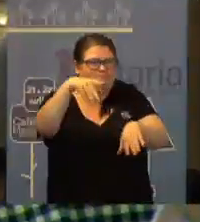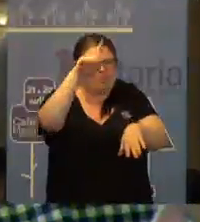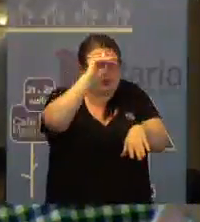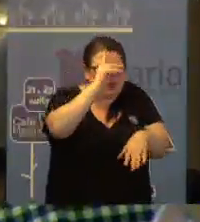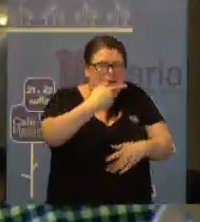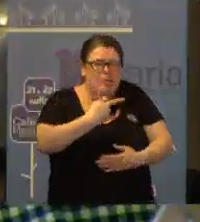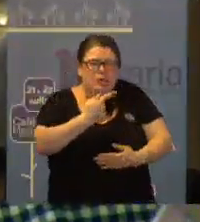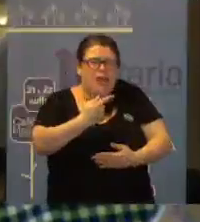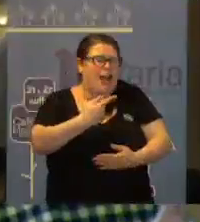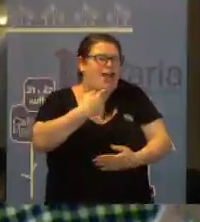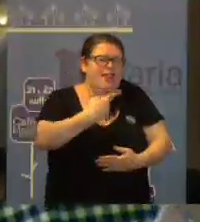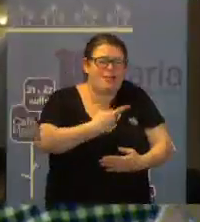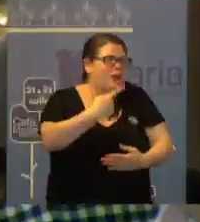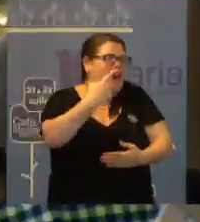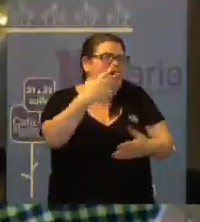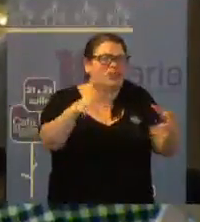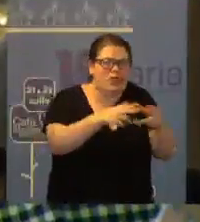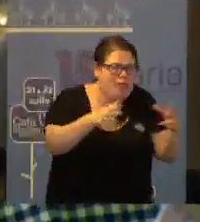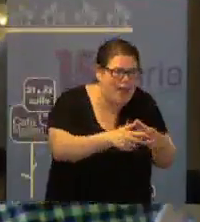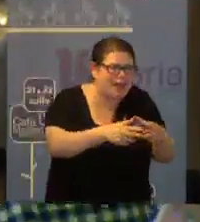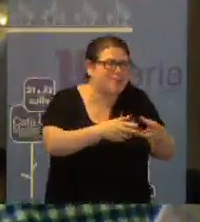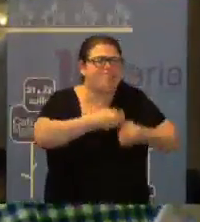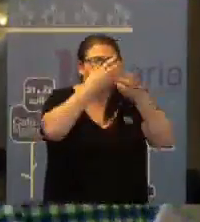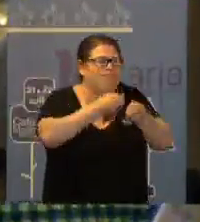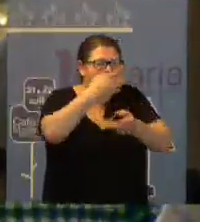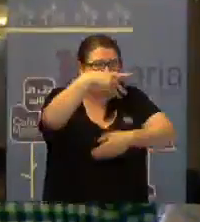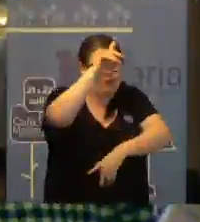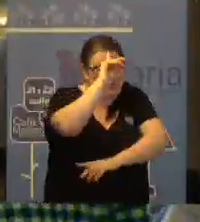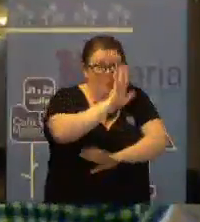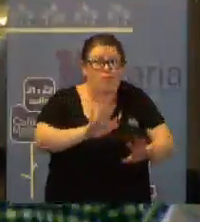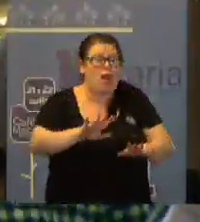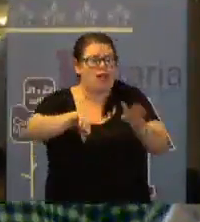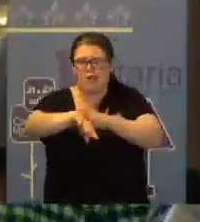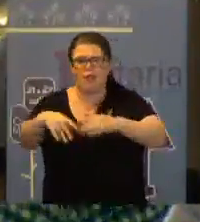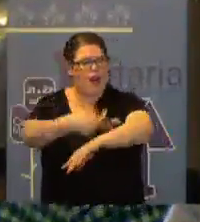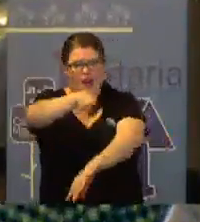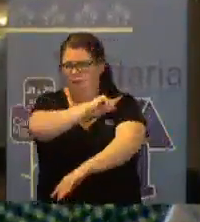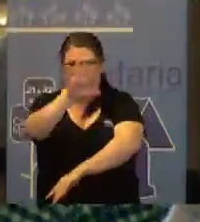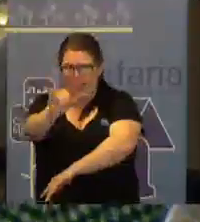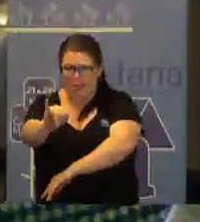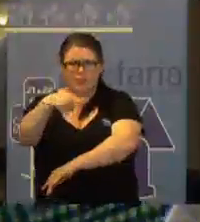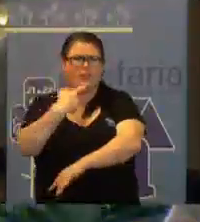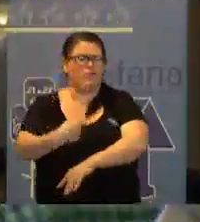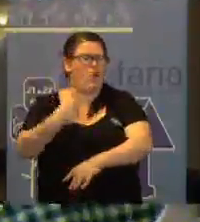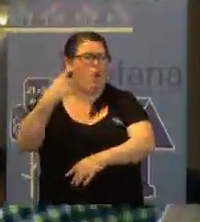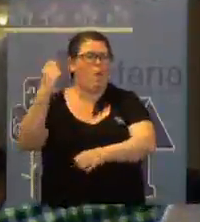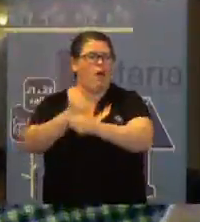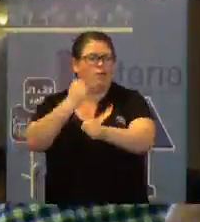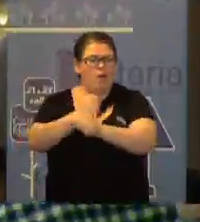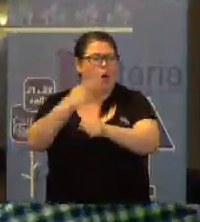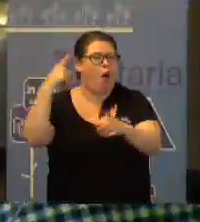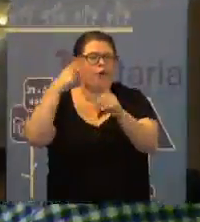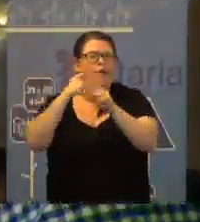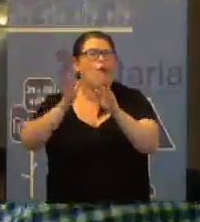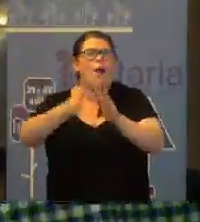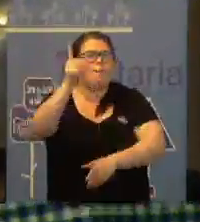estamos dicindo á sociedade o que vamos facer. E a extrema dereita, sí, moi simple, pero dicelle, vou conseguir emprego botando aos outros para fora,